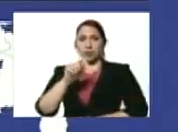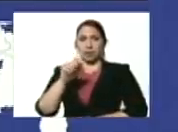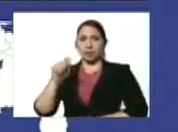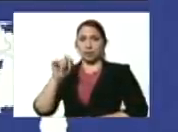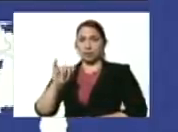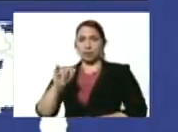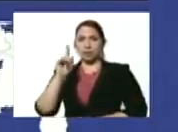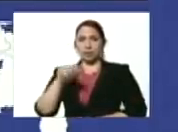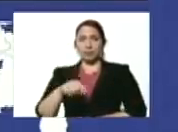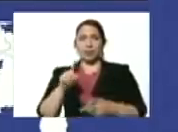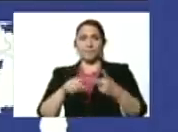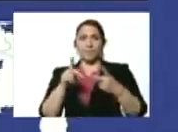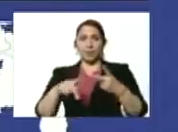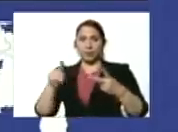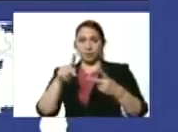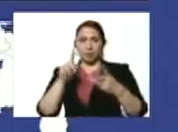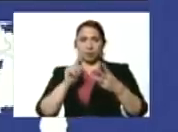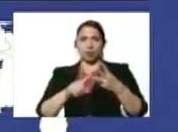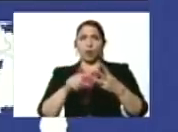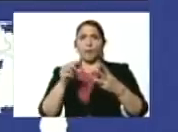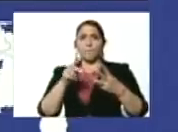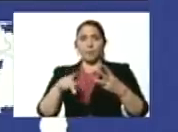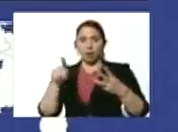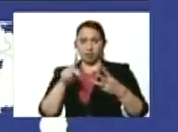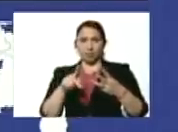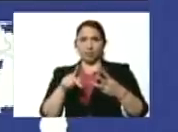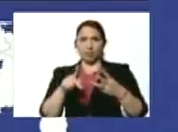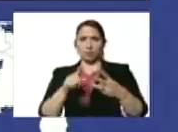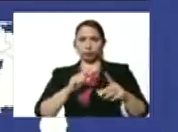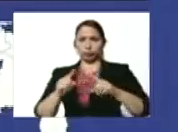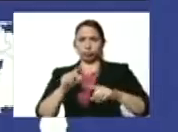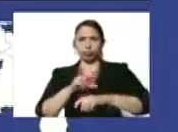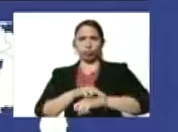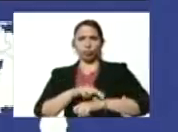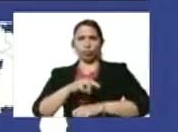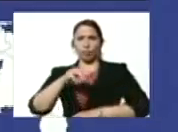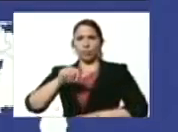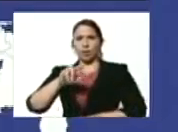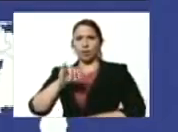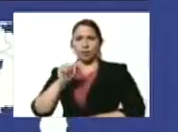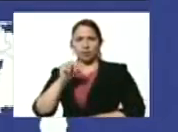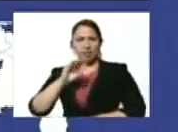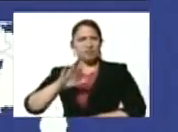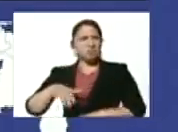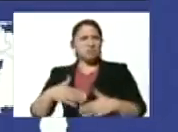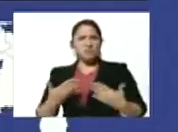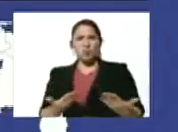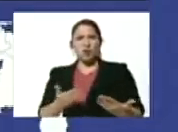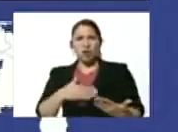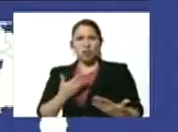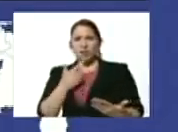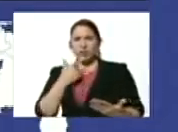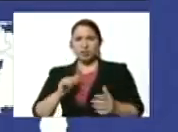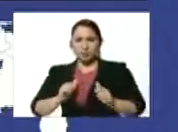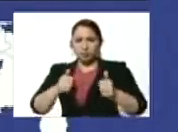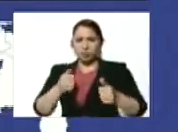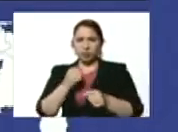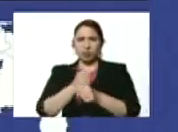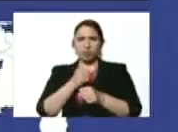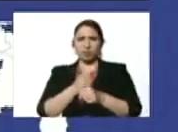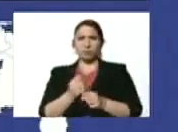Padre Machado. Vamos a actuar, pues. Doctor Marín, ¿qué más nos pueden decir del arranque de esta fuerza de tarea?